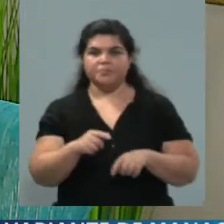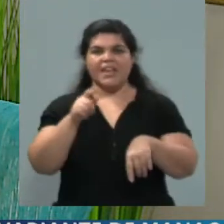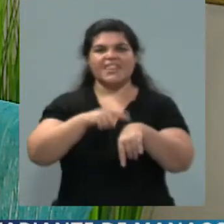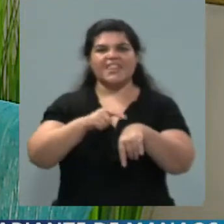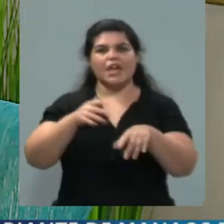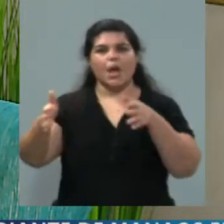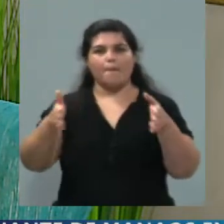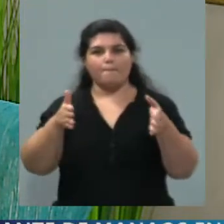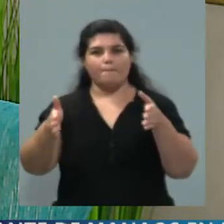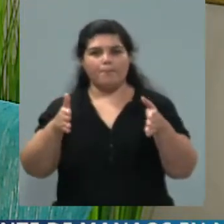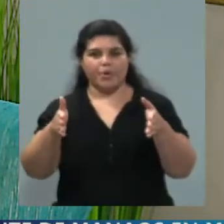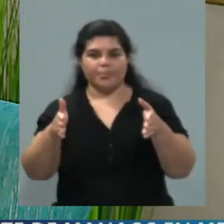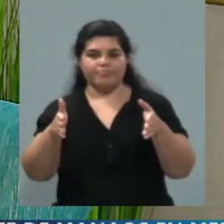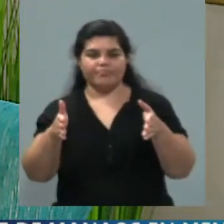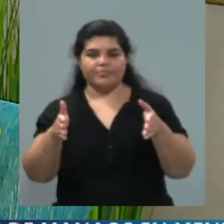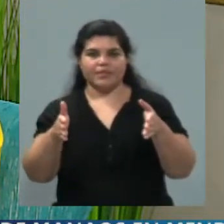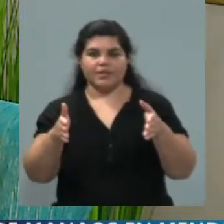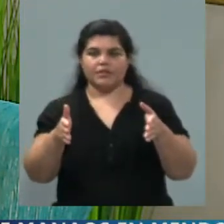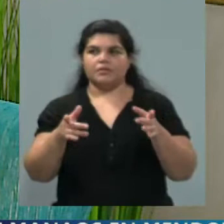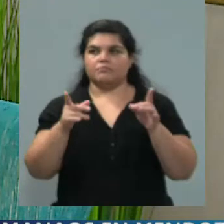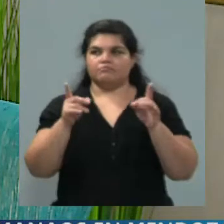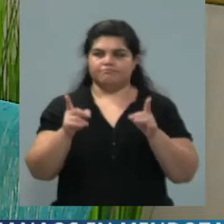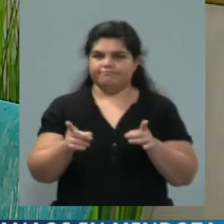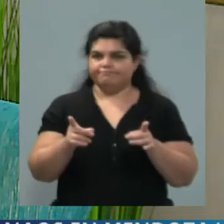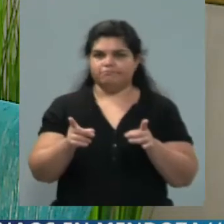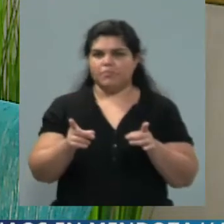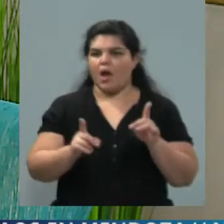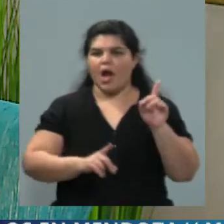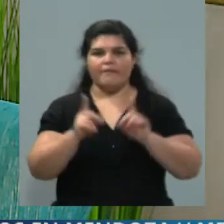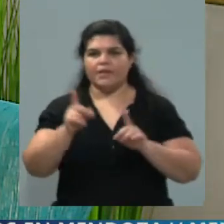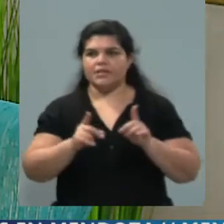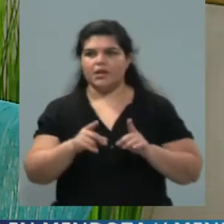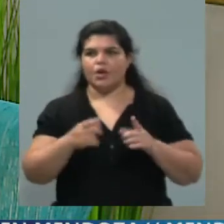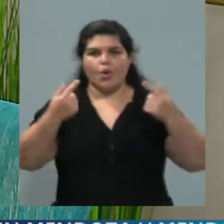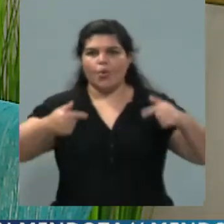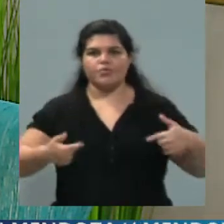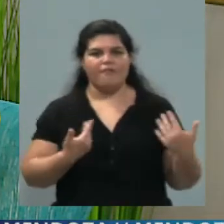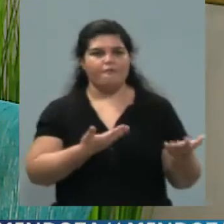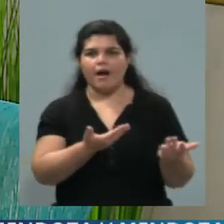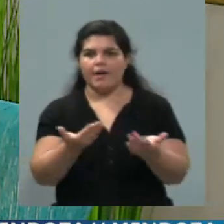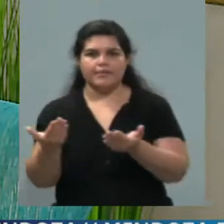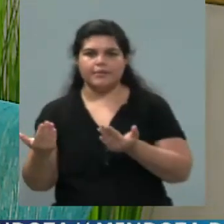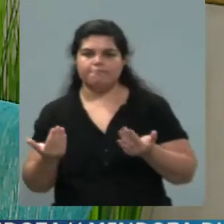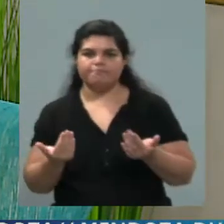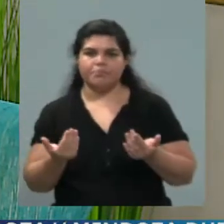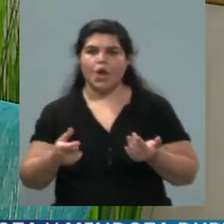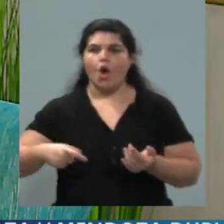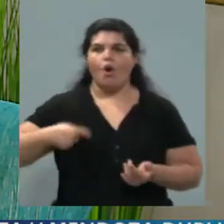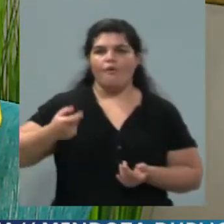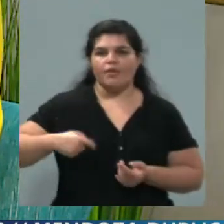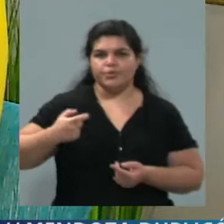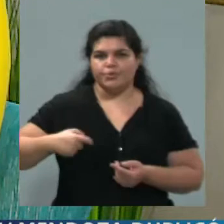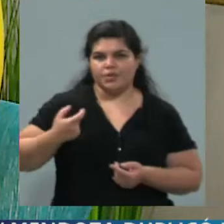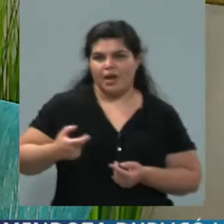surgieron distintas carencias o cosas no resueltas por parte de distintas, ya sea las obras sociales, fue uno de los temas, que no